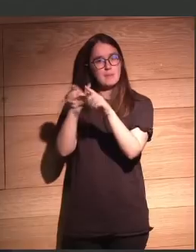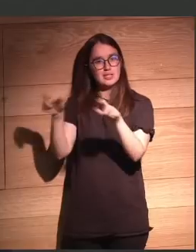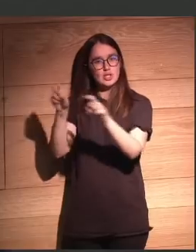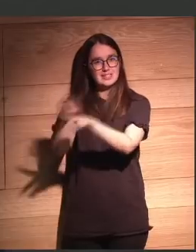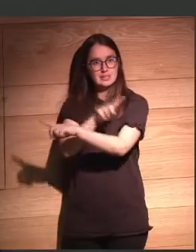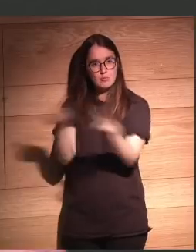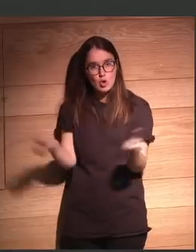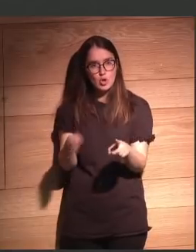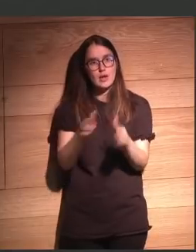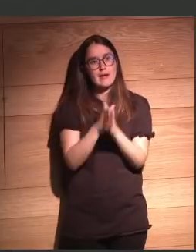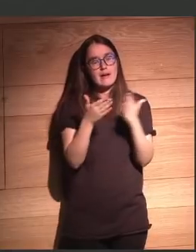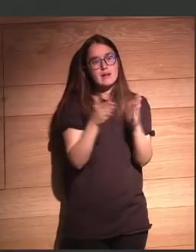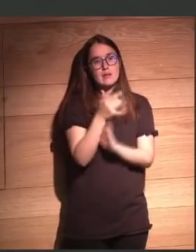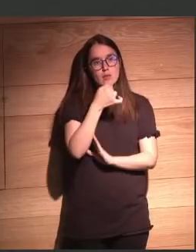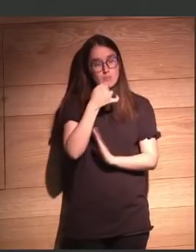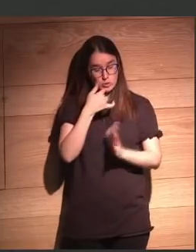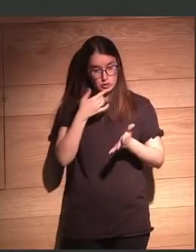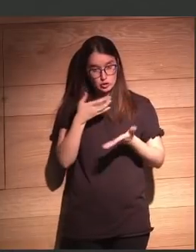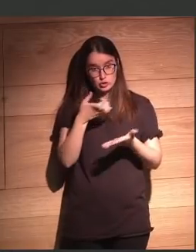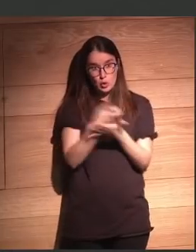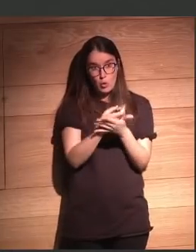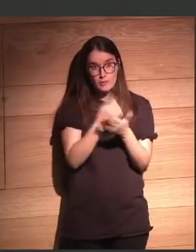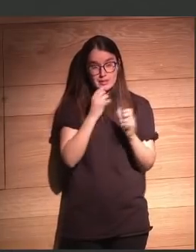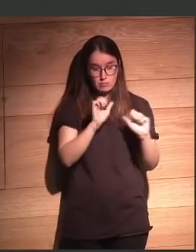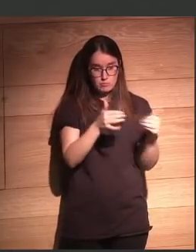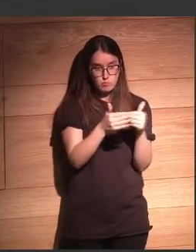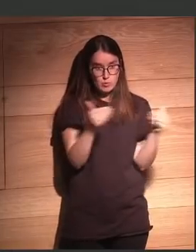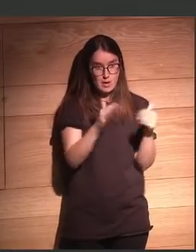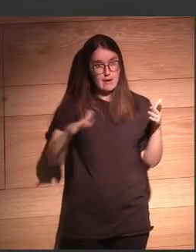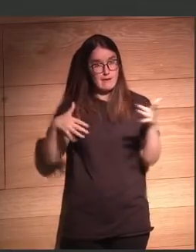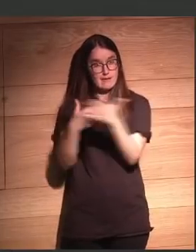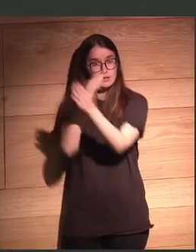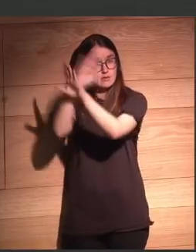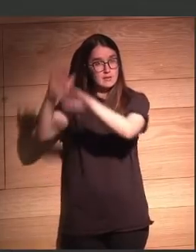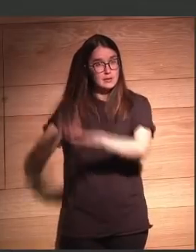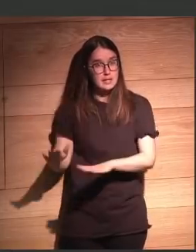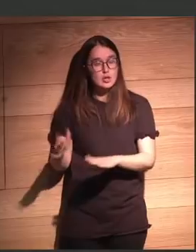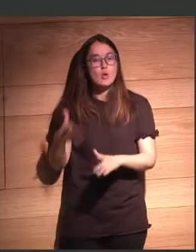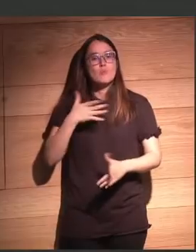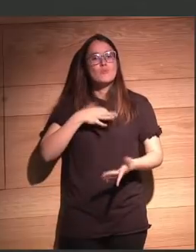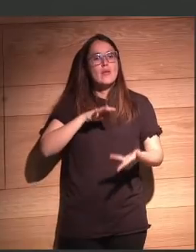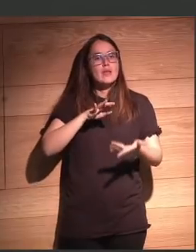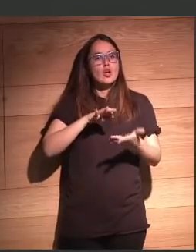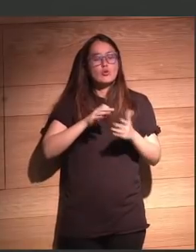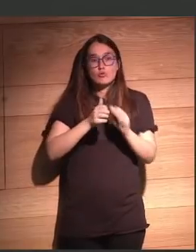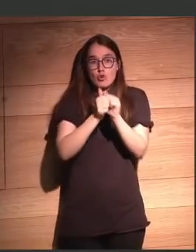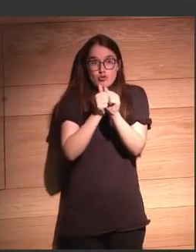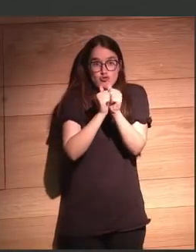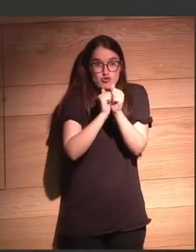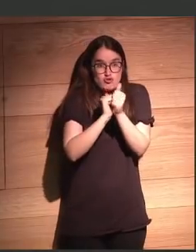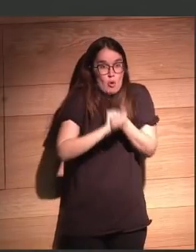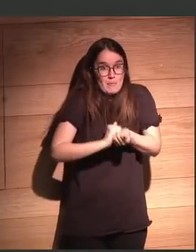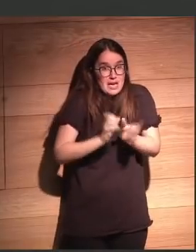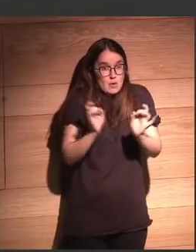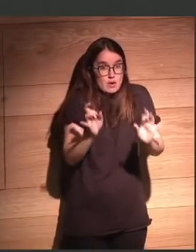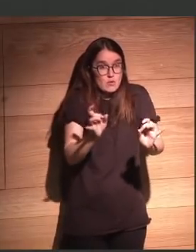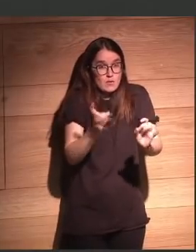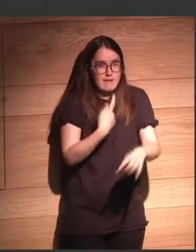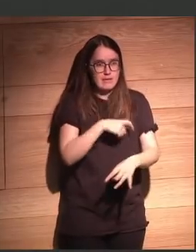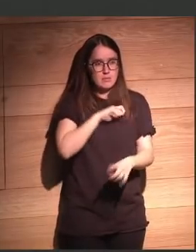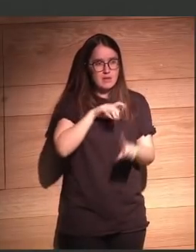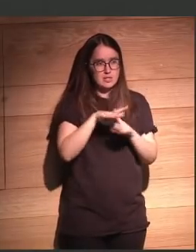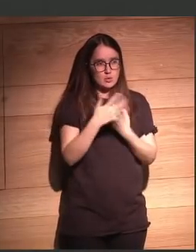el libro, en todo su desarrollo, desde el principio hasta el final, puede ser un calco de lo que actualmente está pasando en